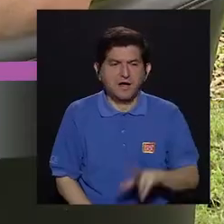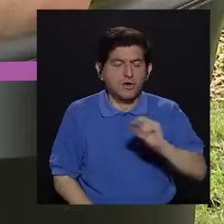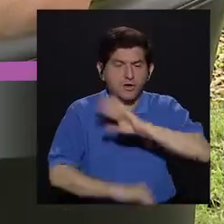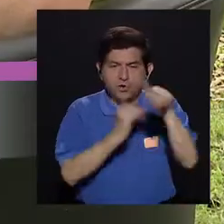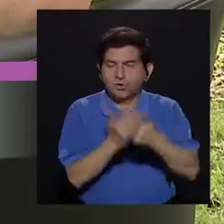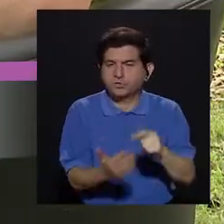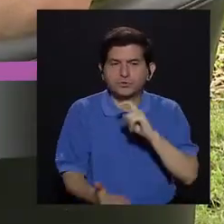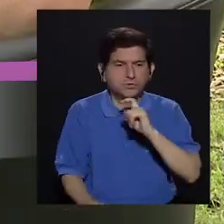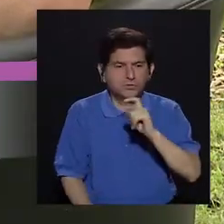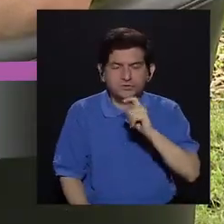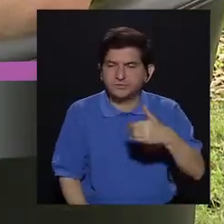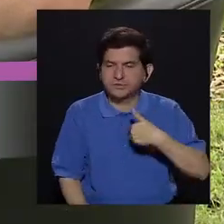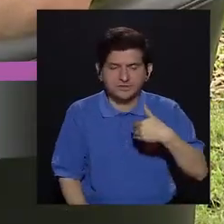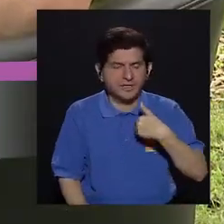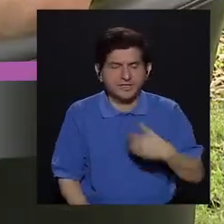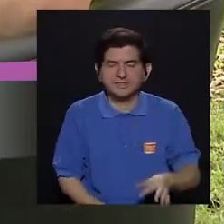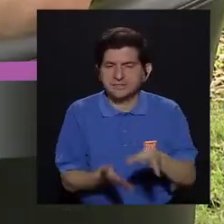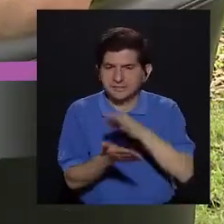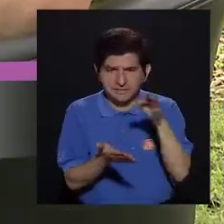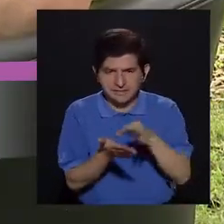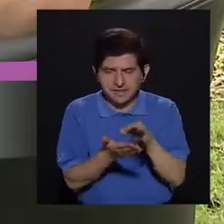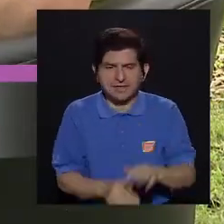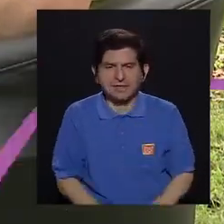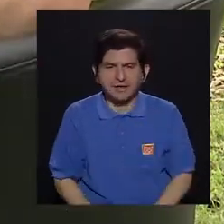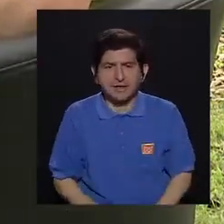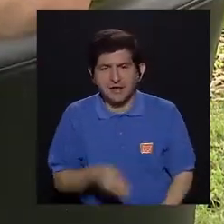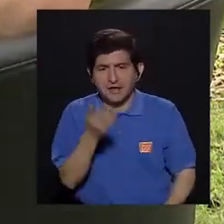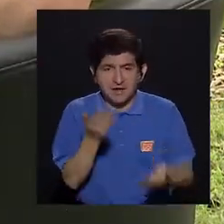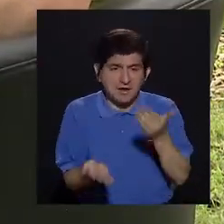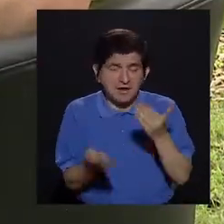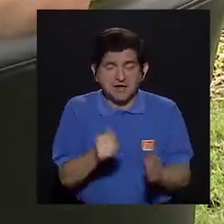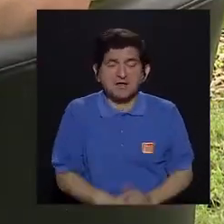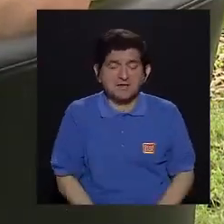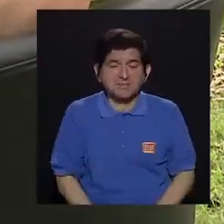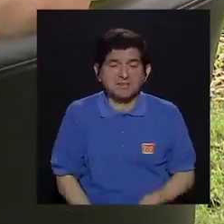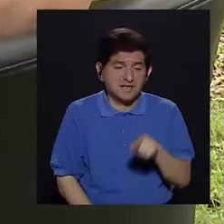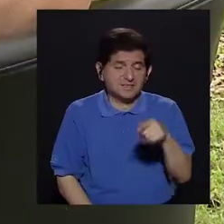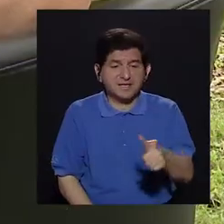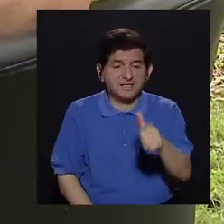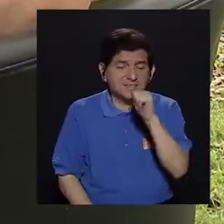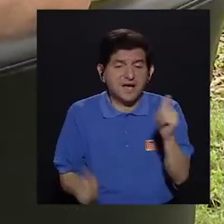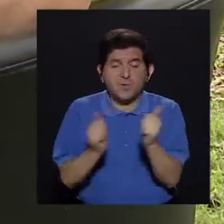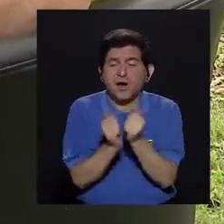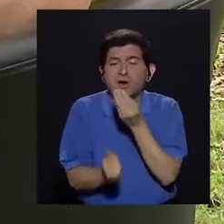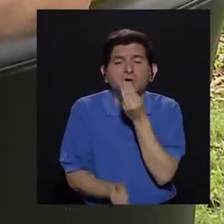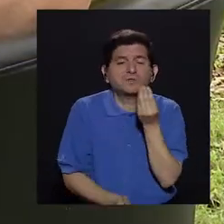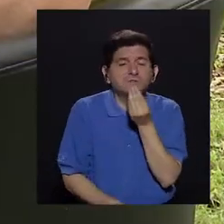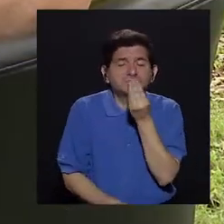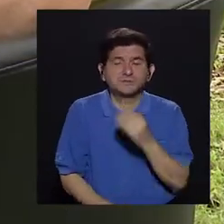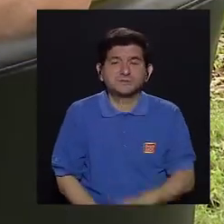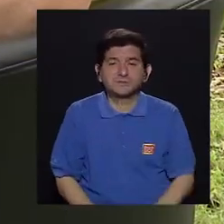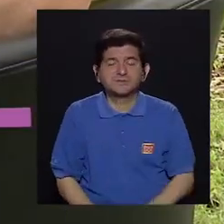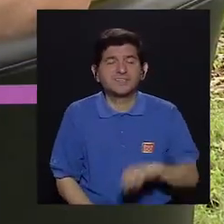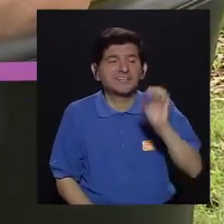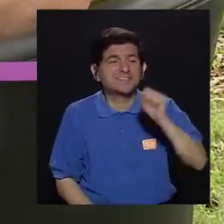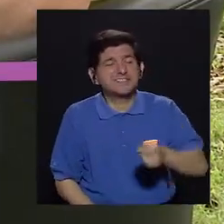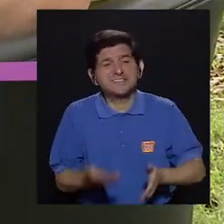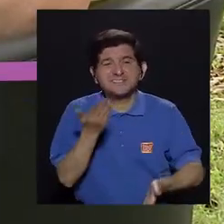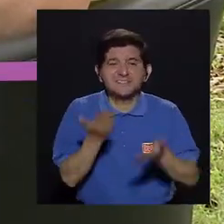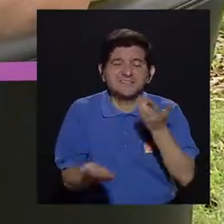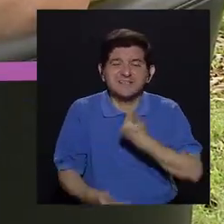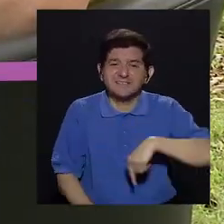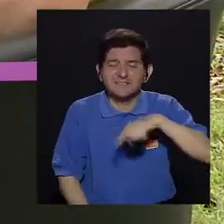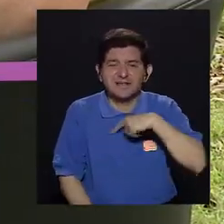los minerales, digamos, que tienen los frijoles. O sea, es como un caldito, como un agua saborizada, ¿no? Sí, es como digamos, como